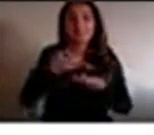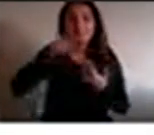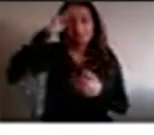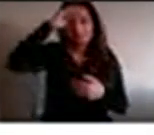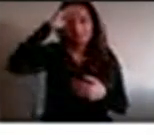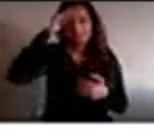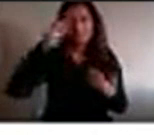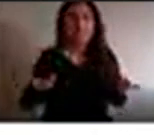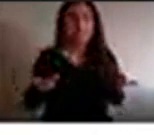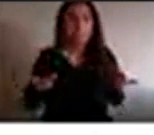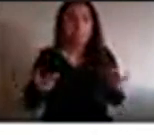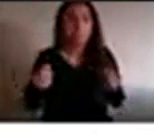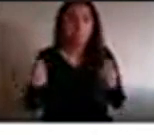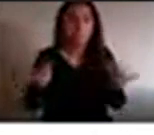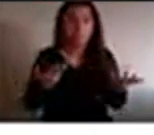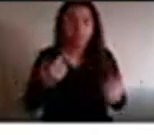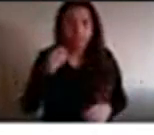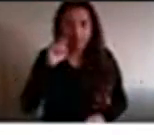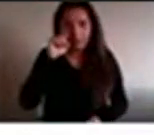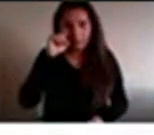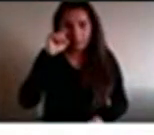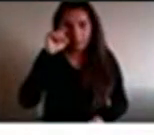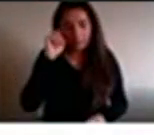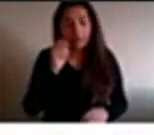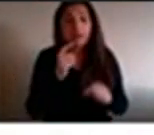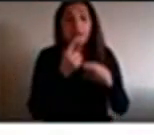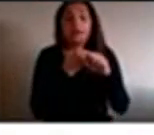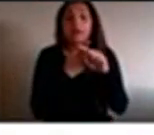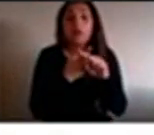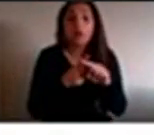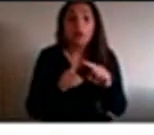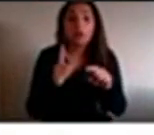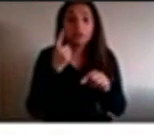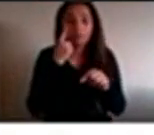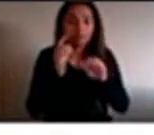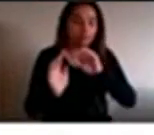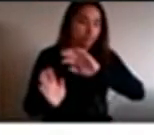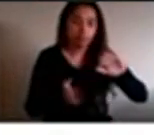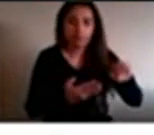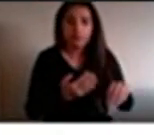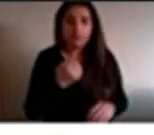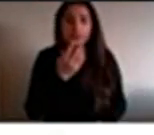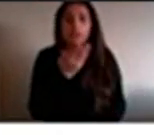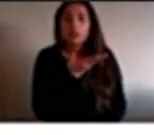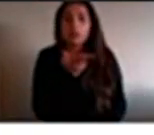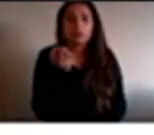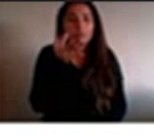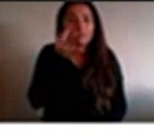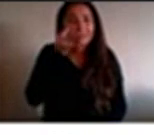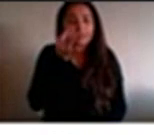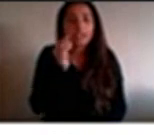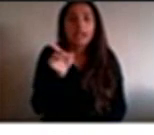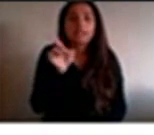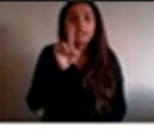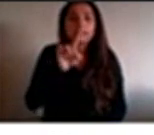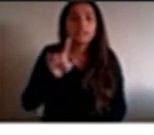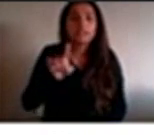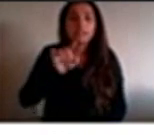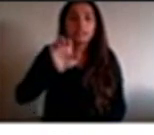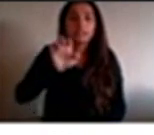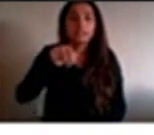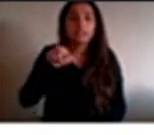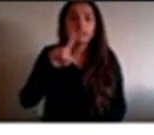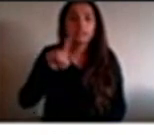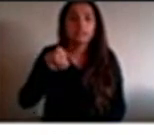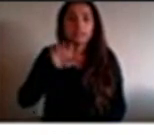Y bueno, SENCE tiene muchos programas que tienen por objeto capacitar y ojalá